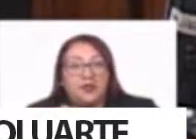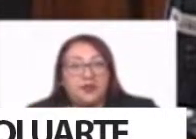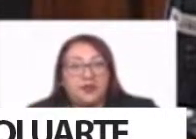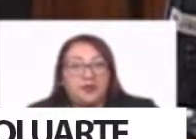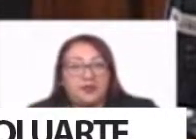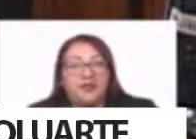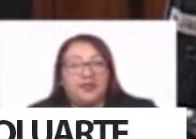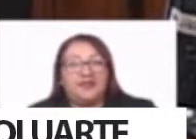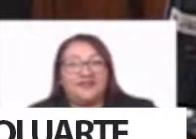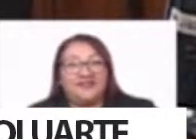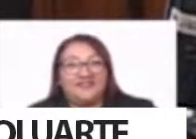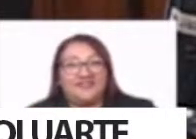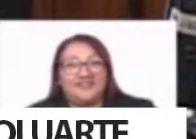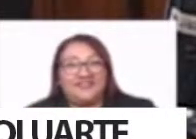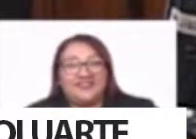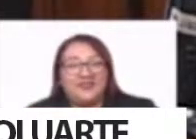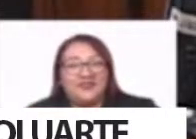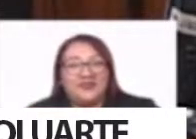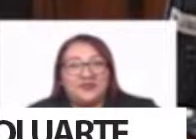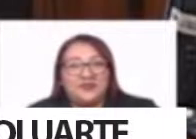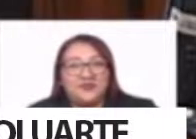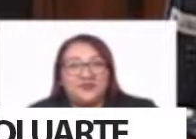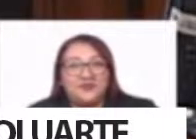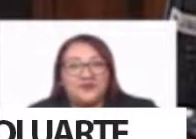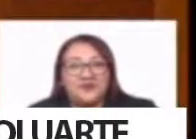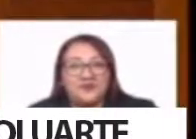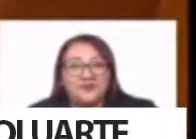noviembre. Felicitaciones.